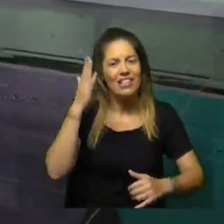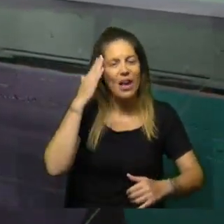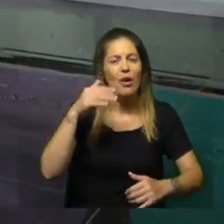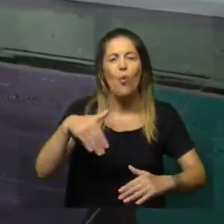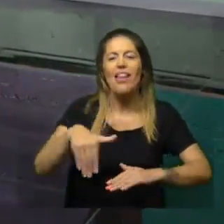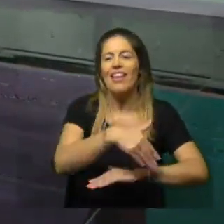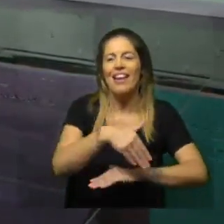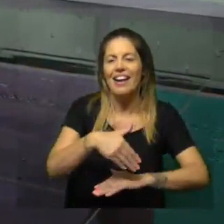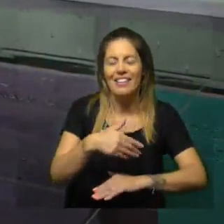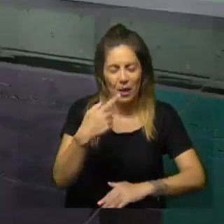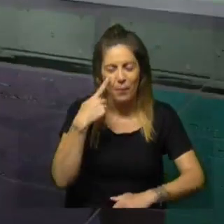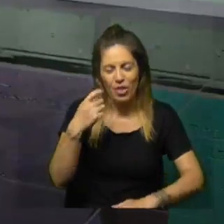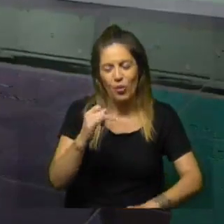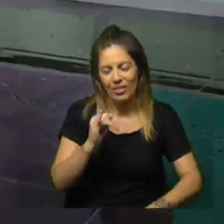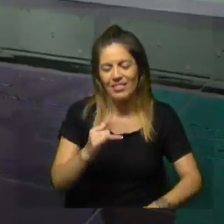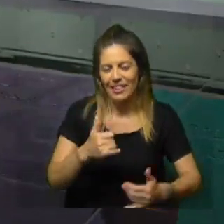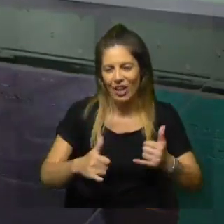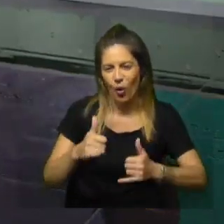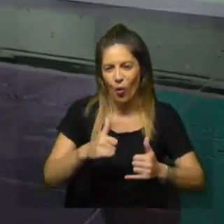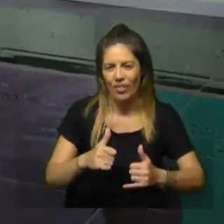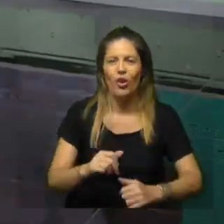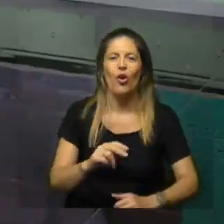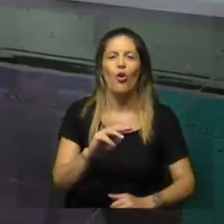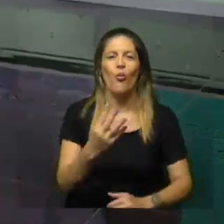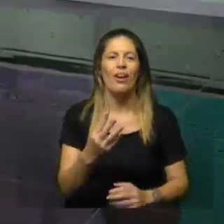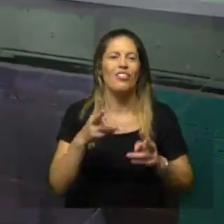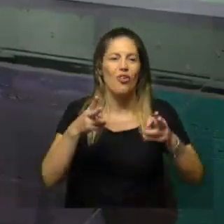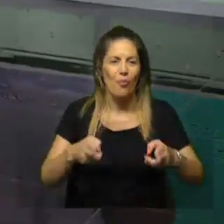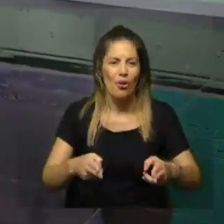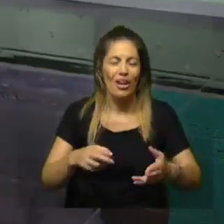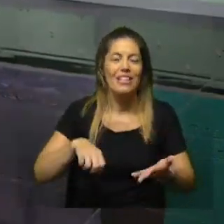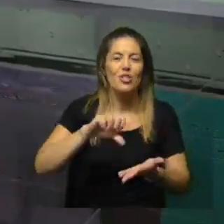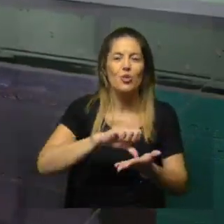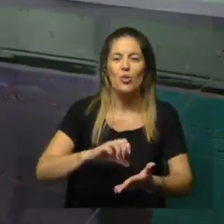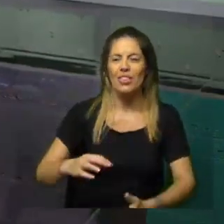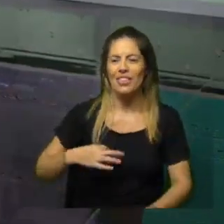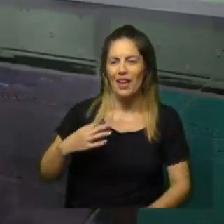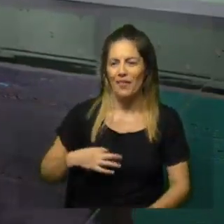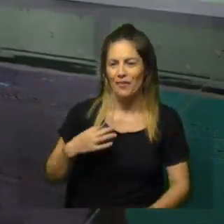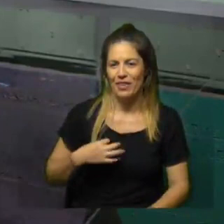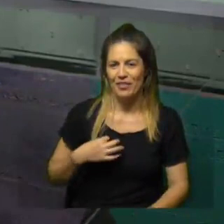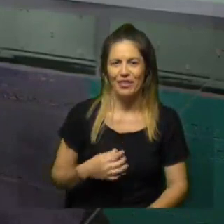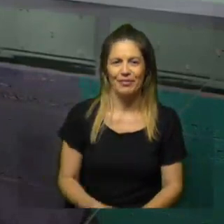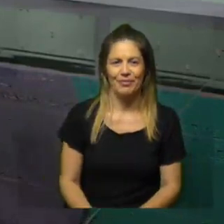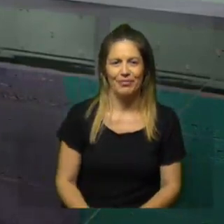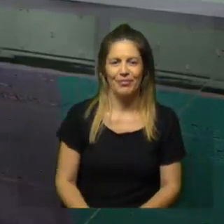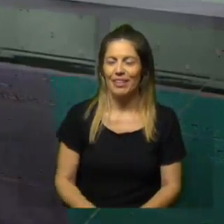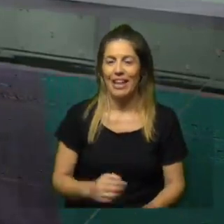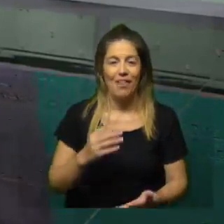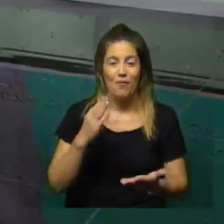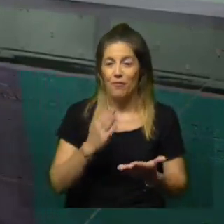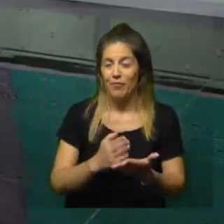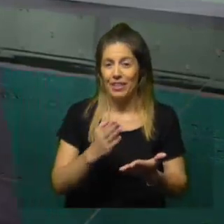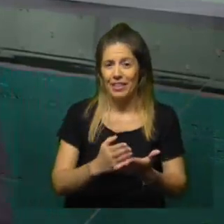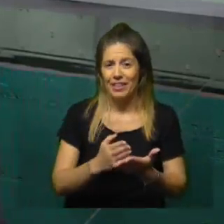Evidentemente me doy cuenta, sí que estaba jugando. Ah, bien. Cuarto bloque de Ciudad Viva. Estamos creo que ingresando me pasa por estar con en la recta final, dijeron,